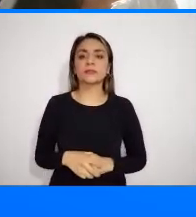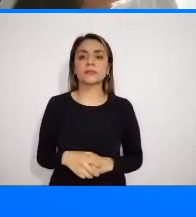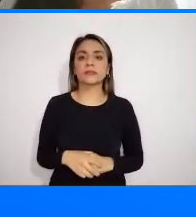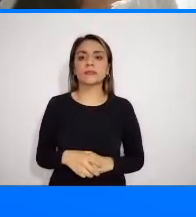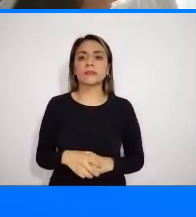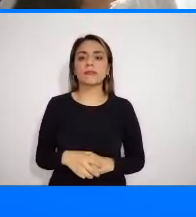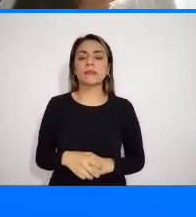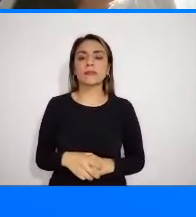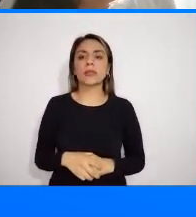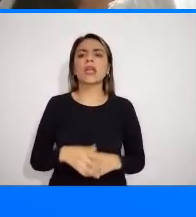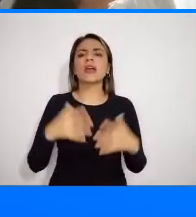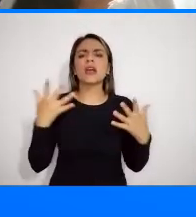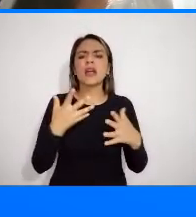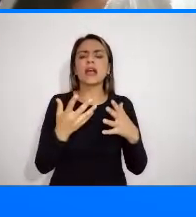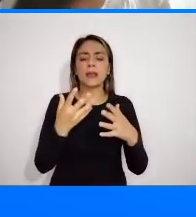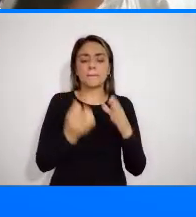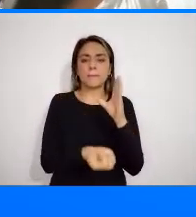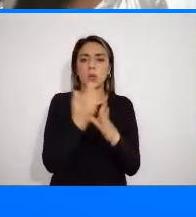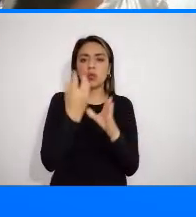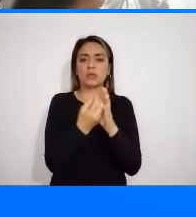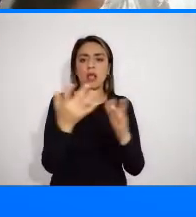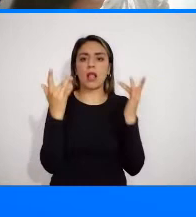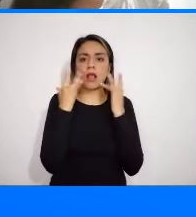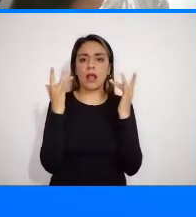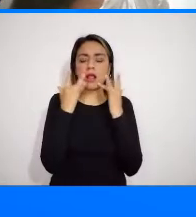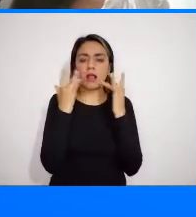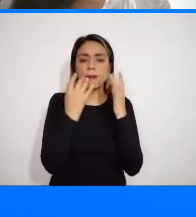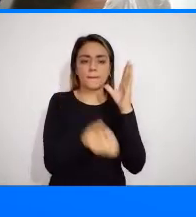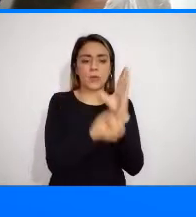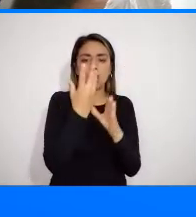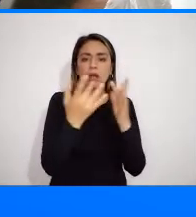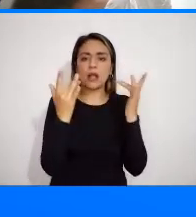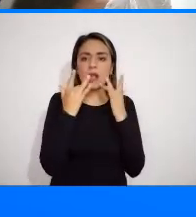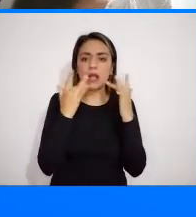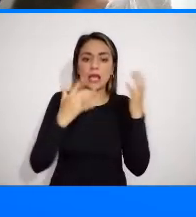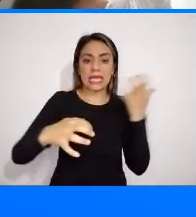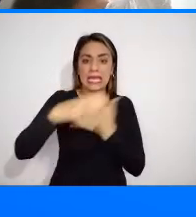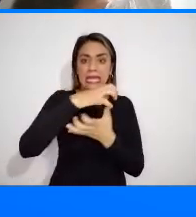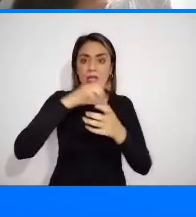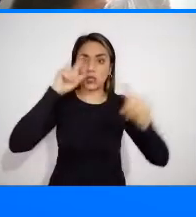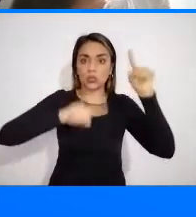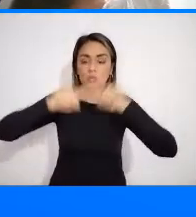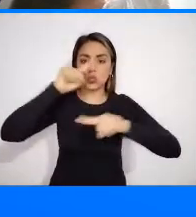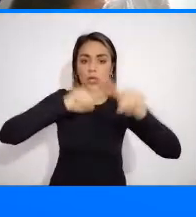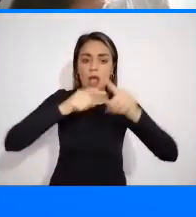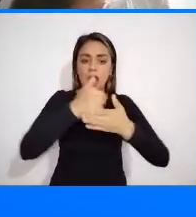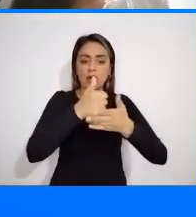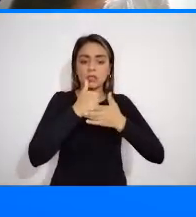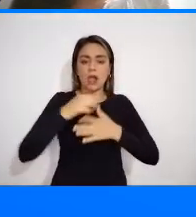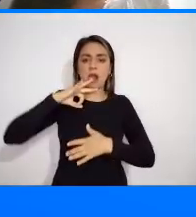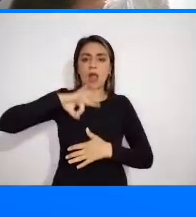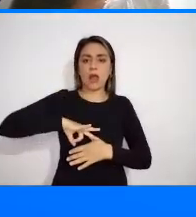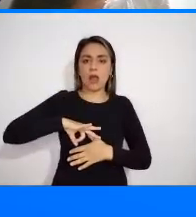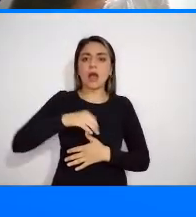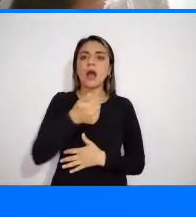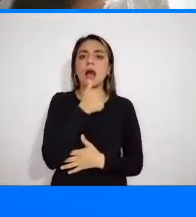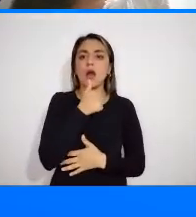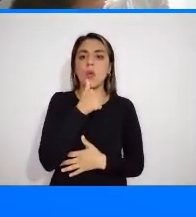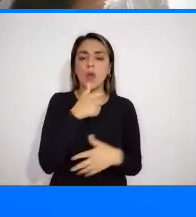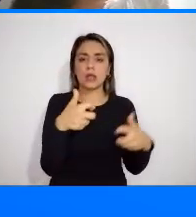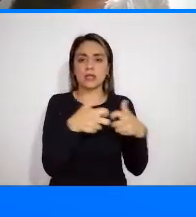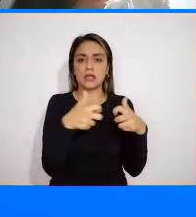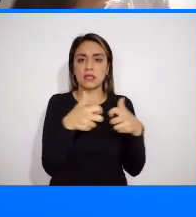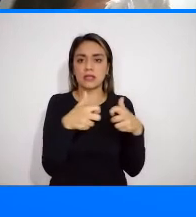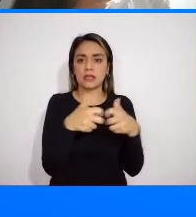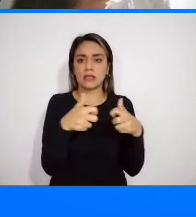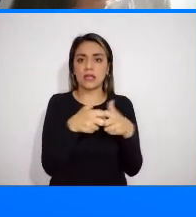y que la producción sea limpia. Un ecoturista ayuda a ahorrar agua y energía, entonces